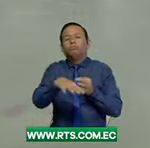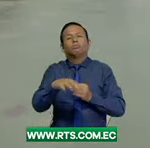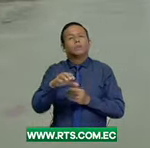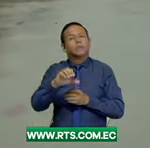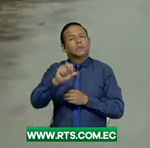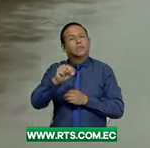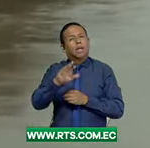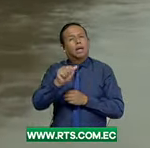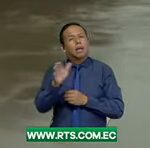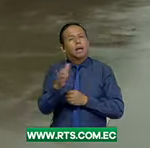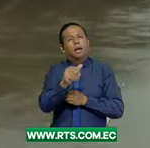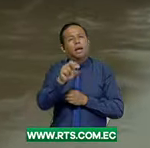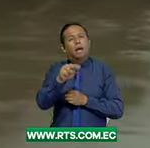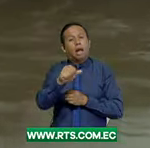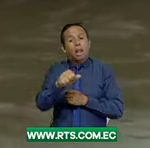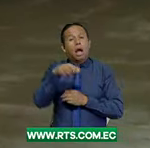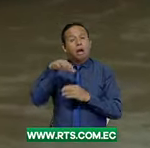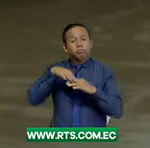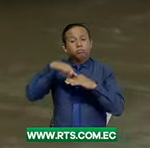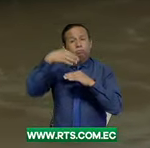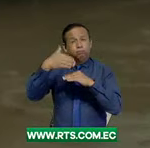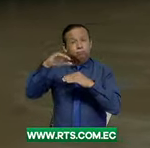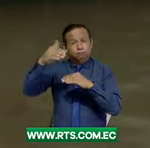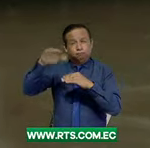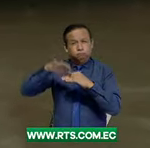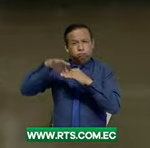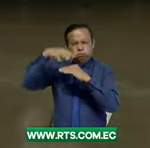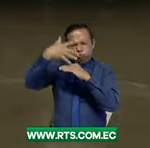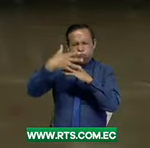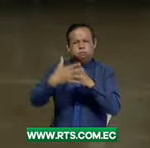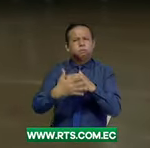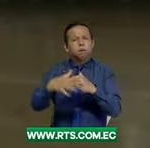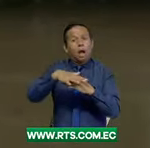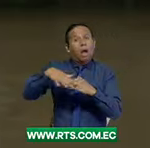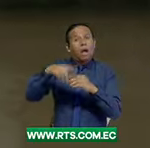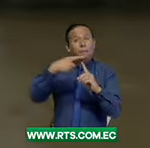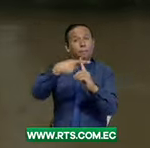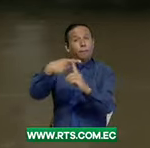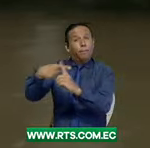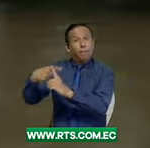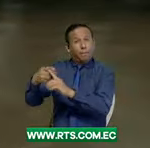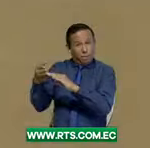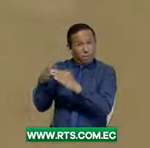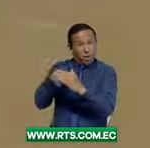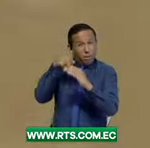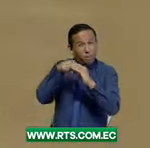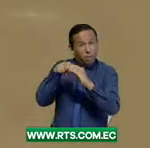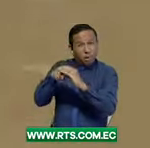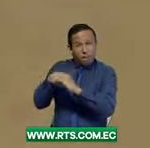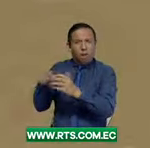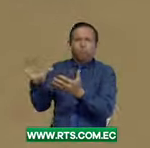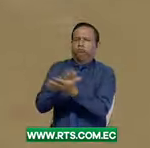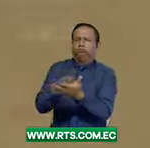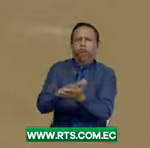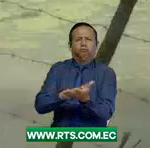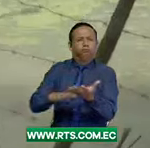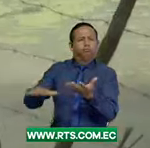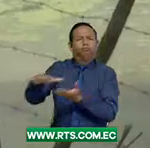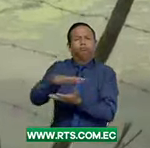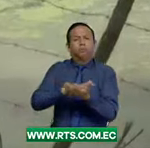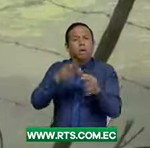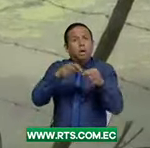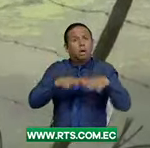ocurrió un deslizamiento de tierra. El 90% del cementerio de la localidad quedó afectado. En este cantón, las lluvias también dejan más